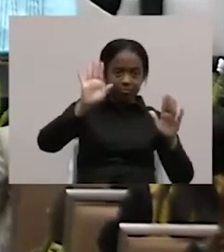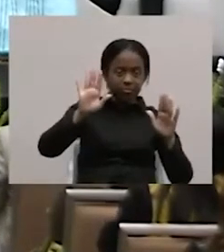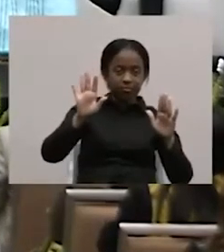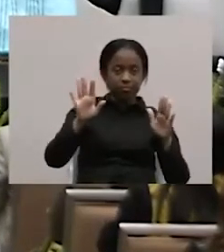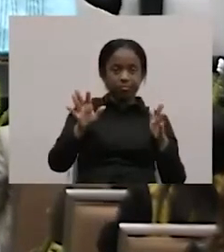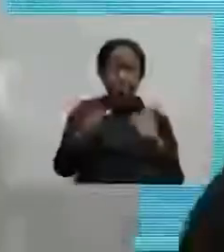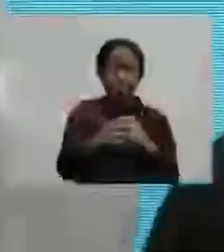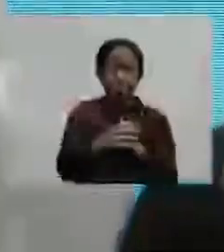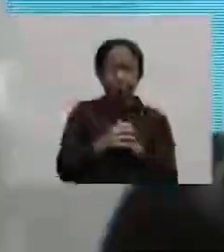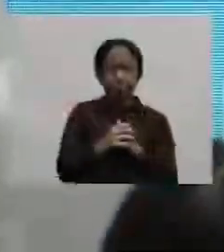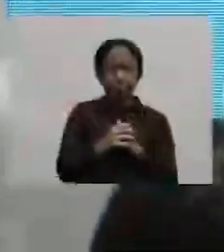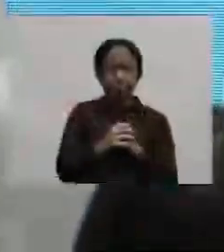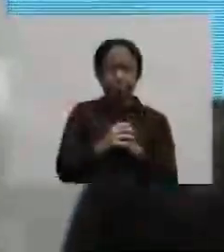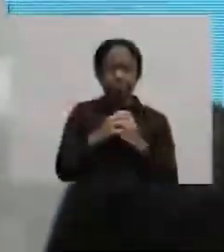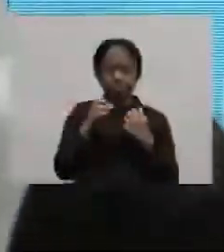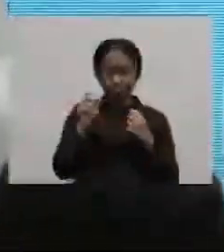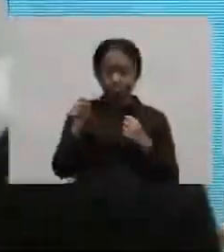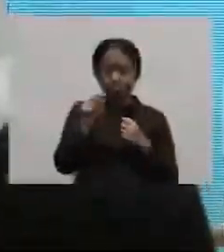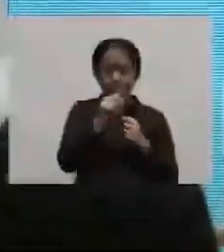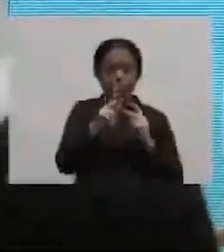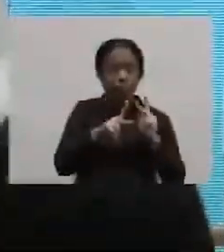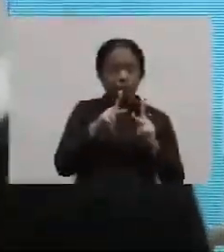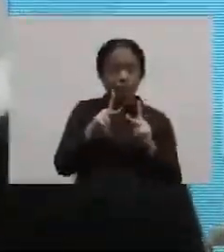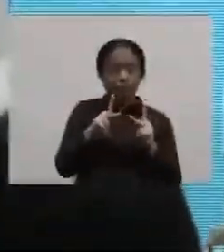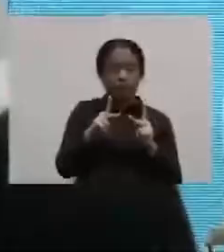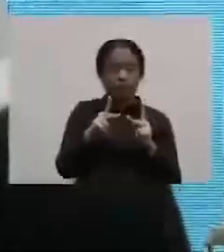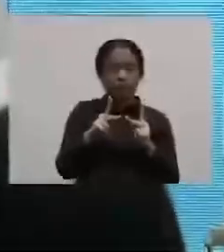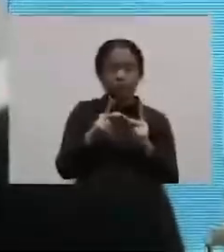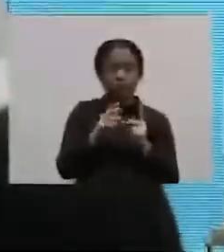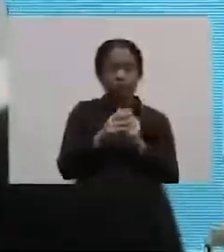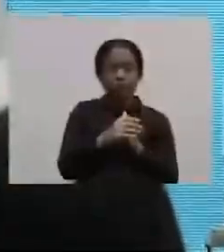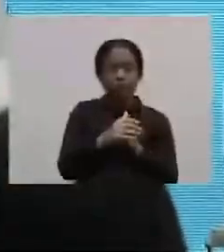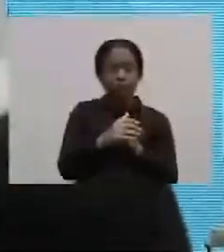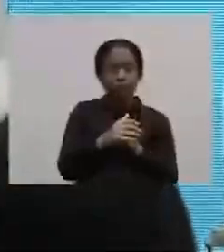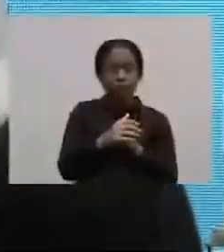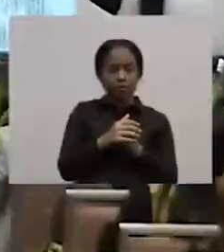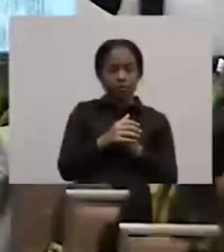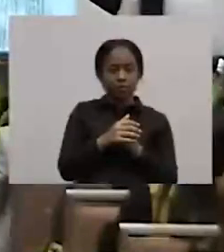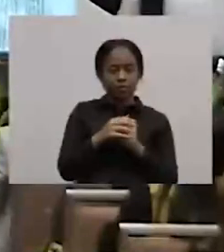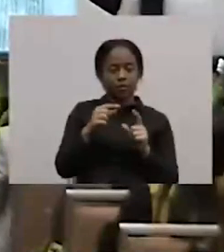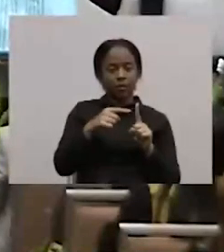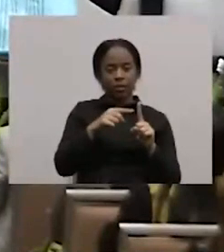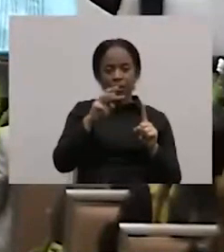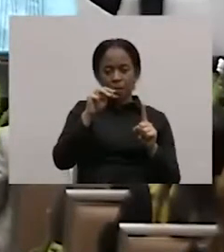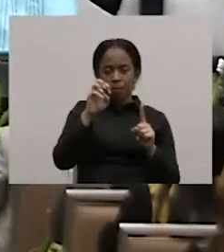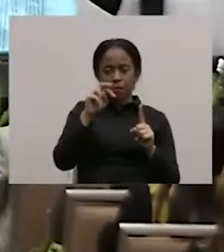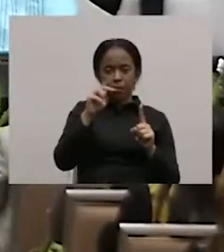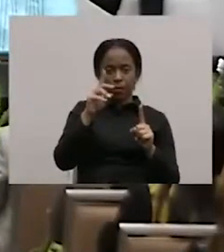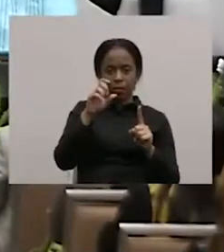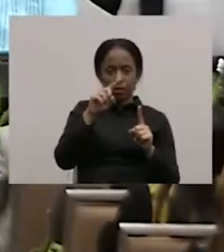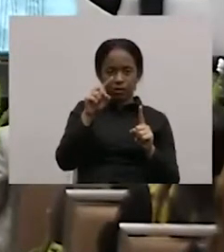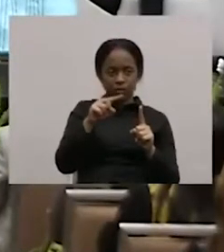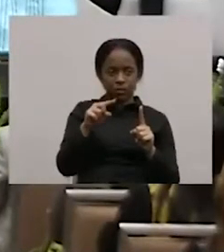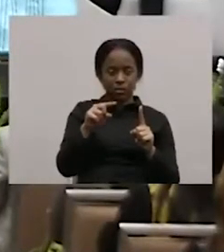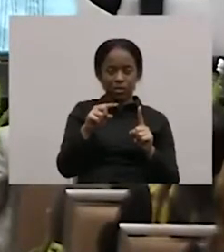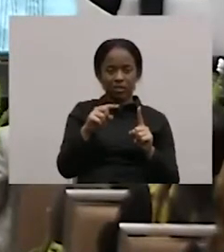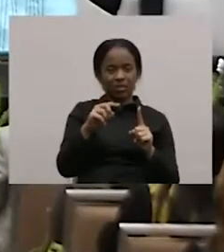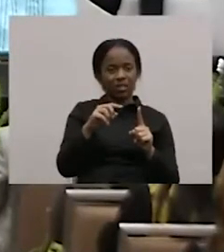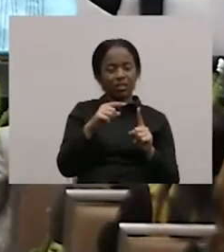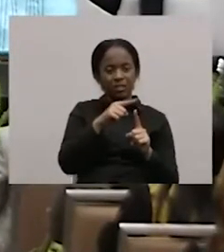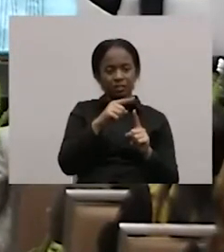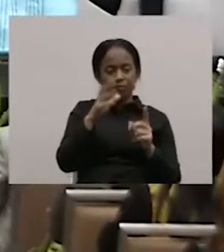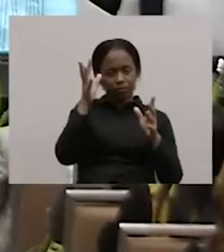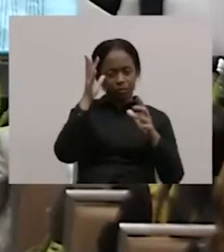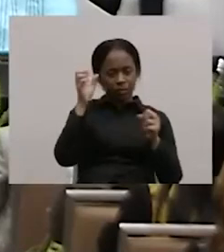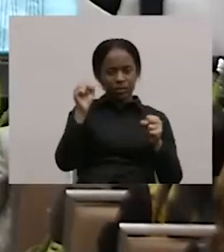Sí, hay varias personas. Allá está el amigo Rafael Méndez también, que es presidente del Colegio de